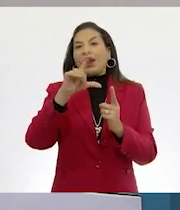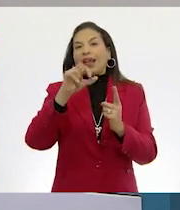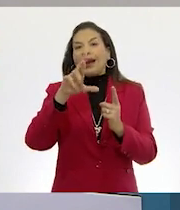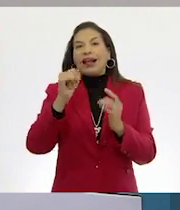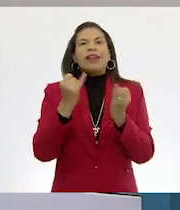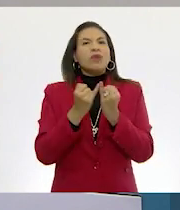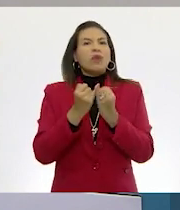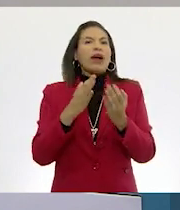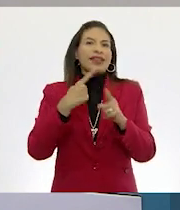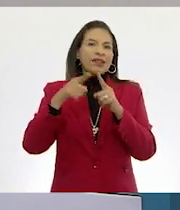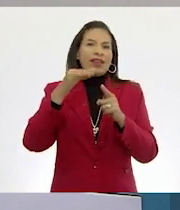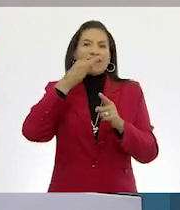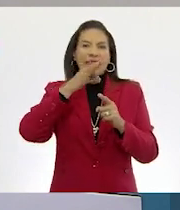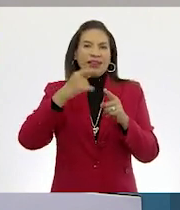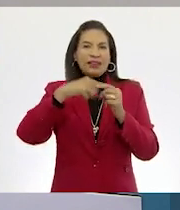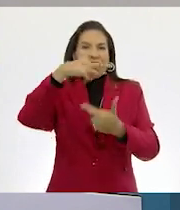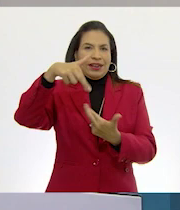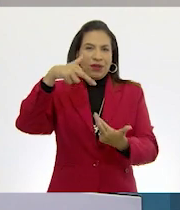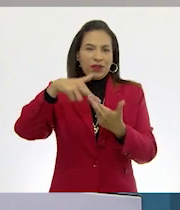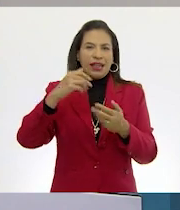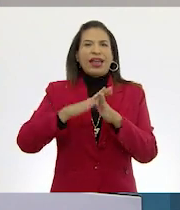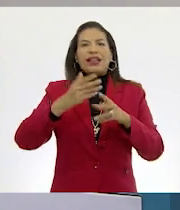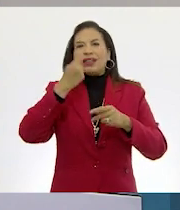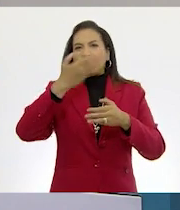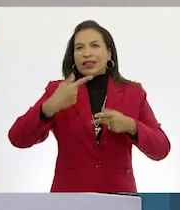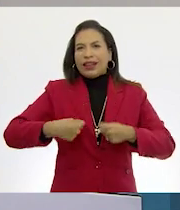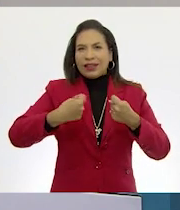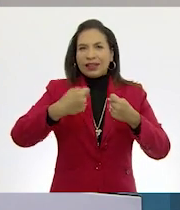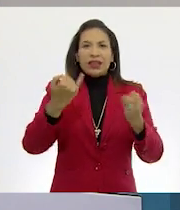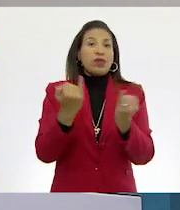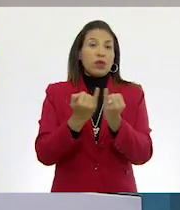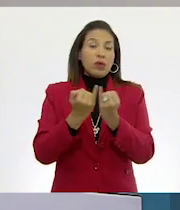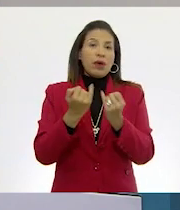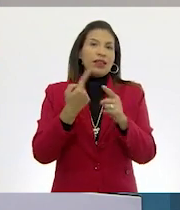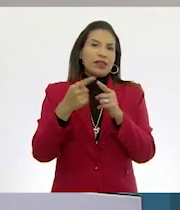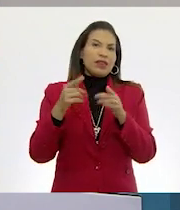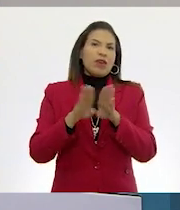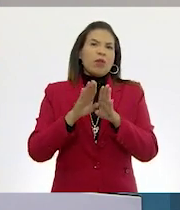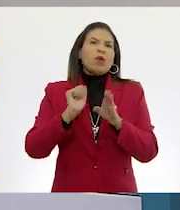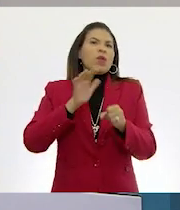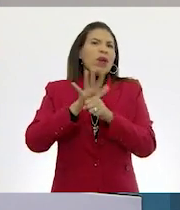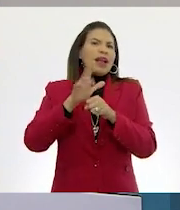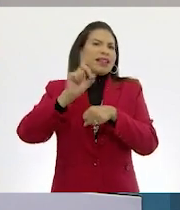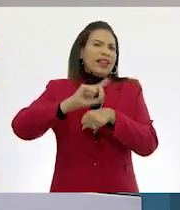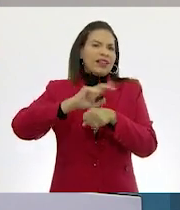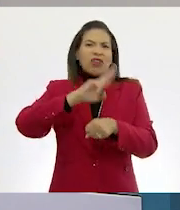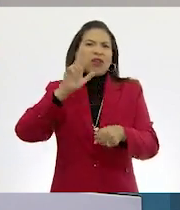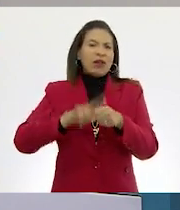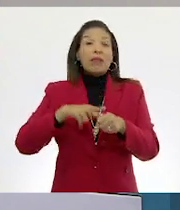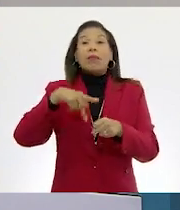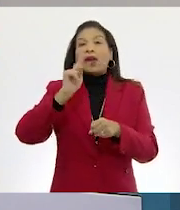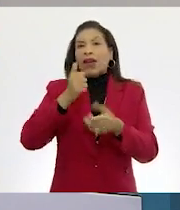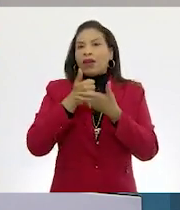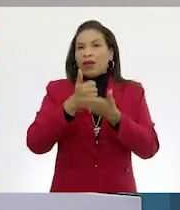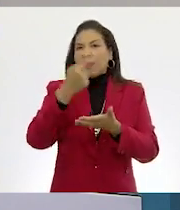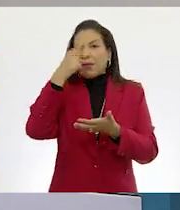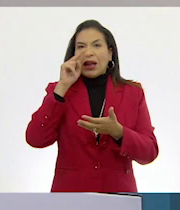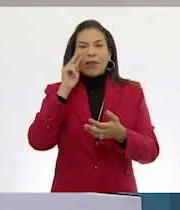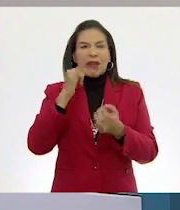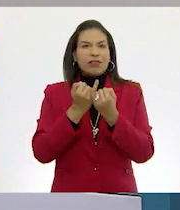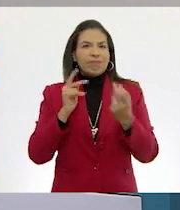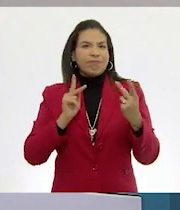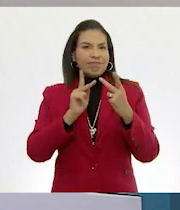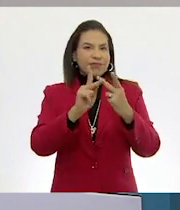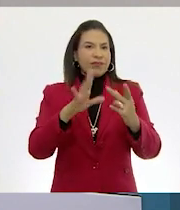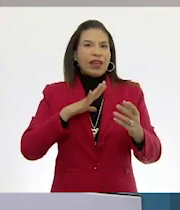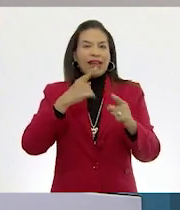sino también de fiestas regionales, tradiciones o incluso de días comunes y corrientes, pero que ayudaban a ver las